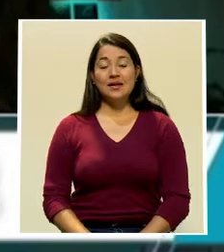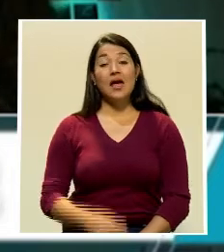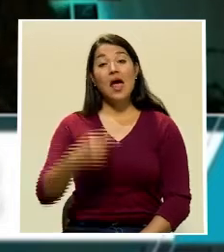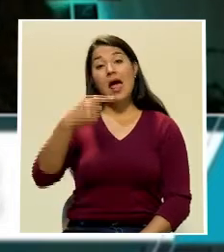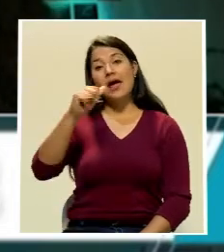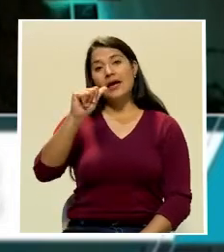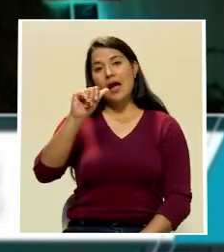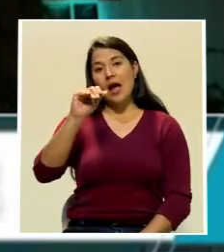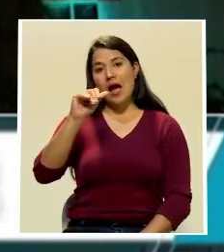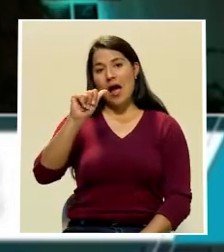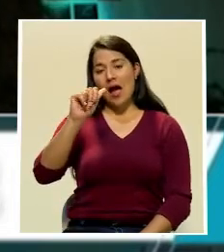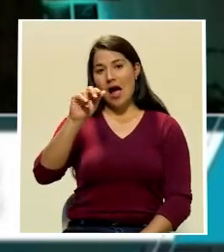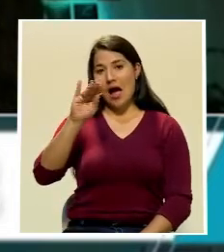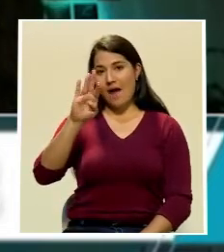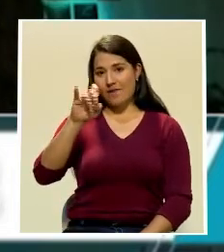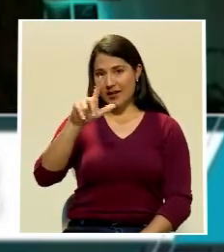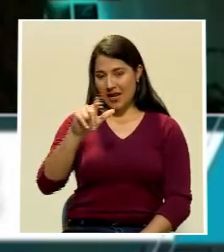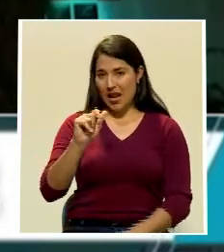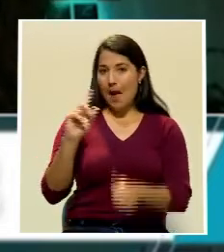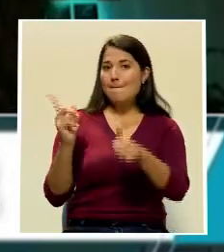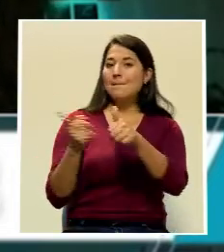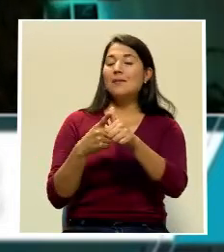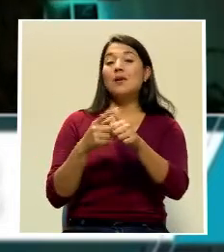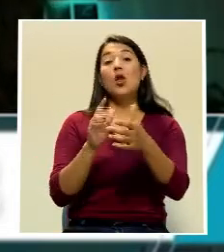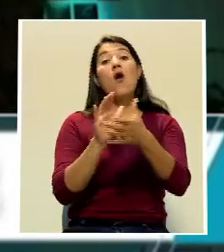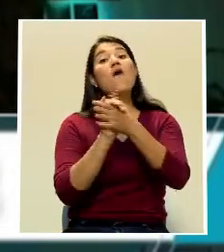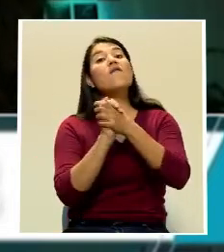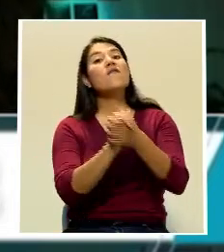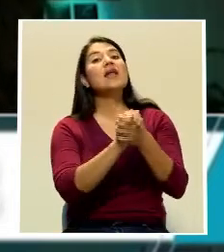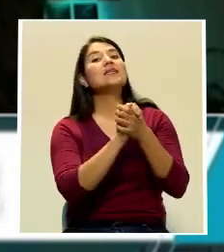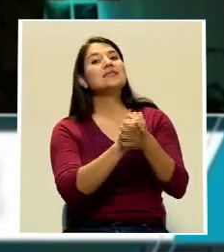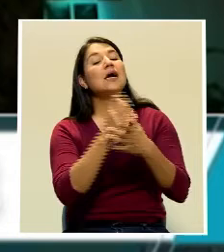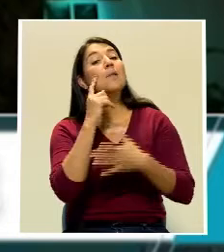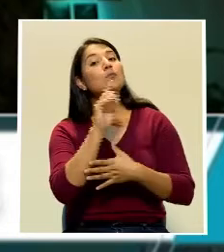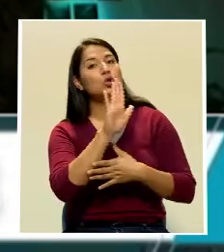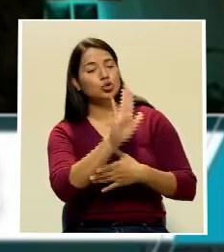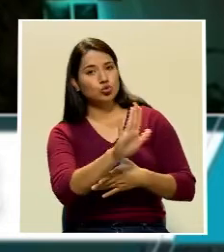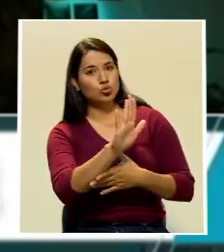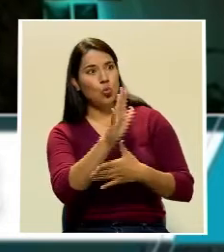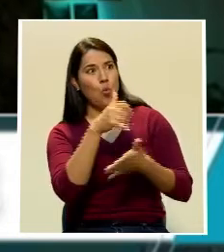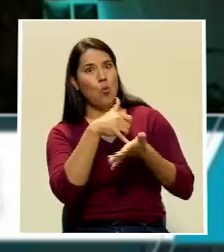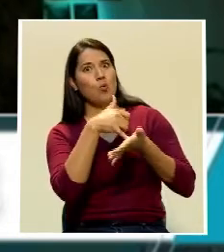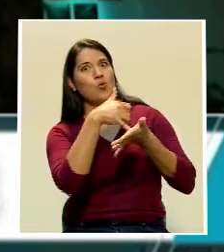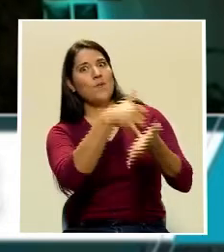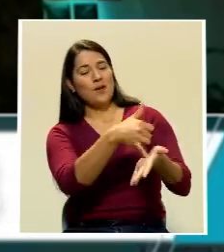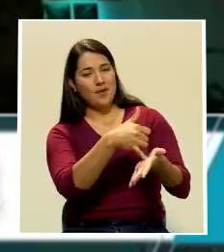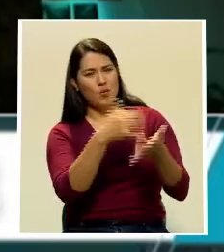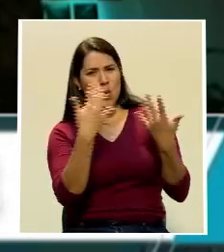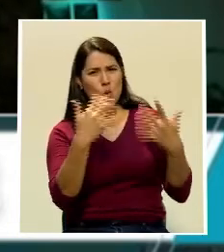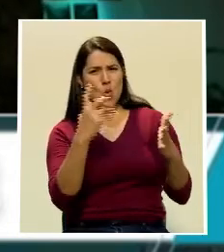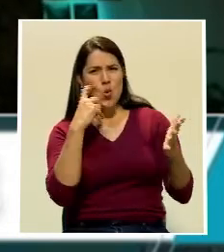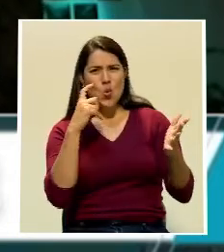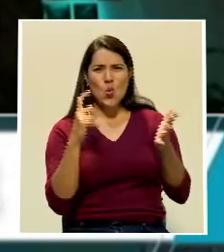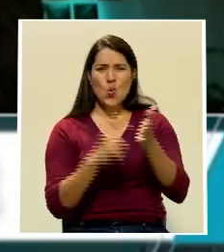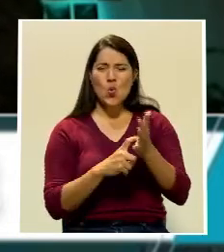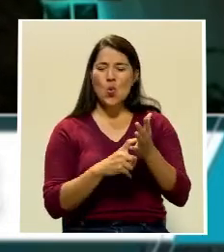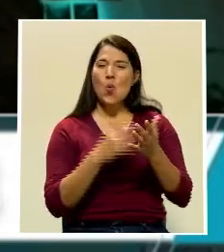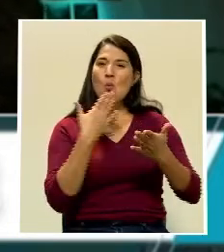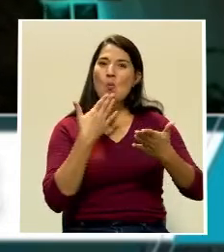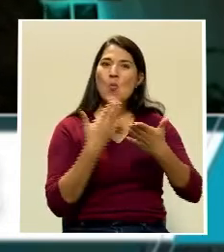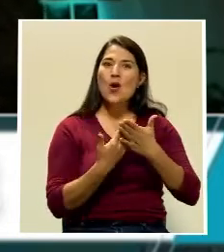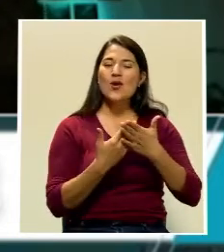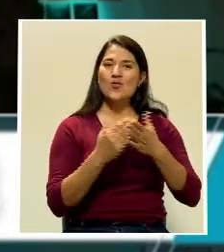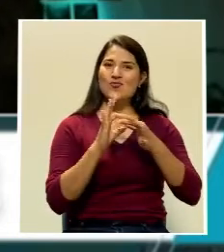Gabriela, primero felicitarte por este premio, una organización tan prestigiosa en materia de fotografía de